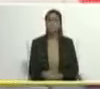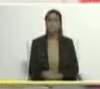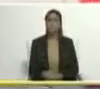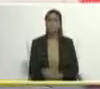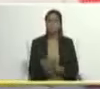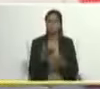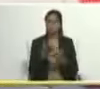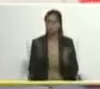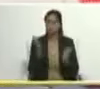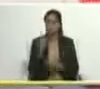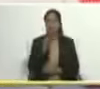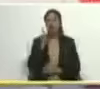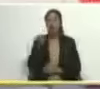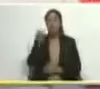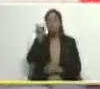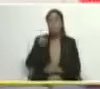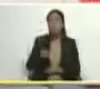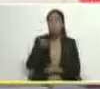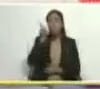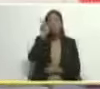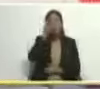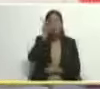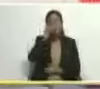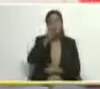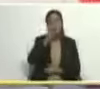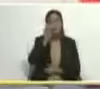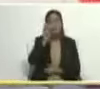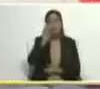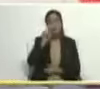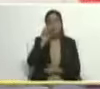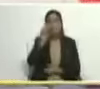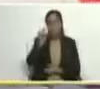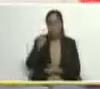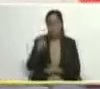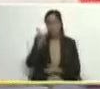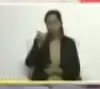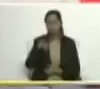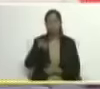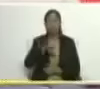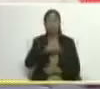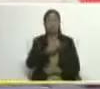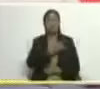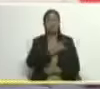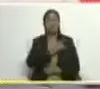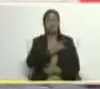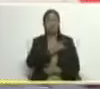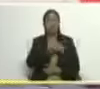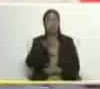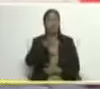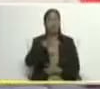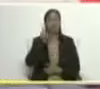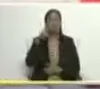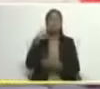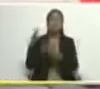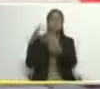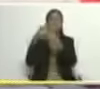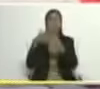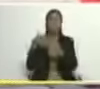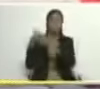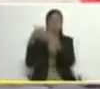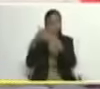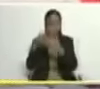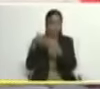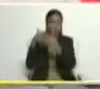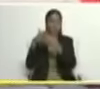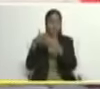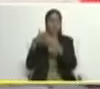profesor Ramón Grotzfogel, profesor de la Universidad de California en Estados Unidos,